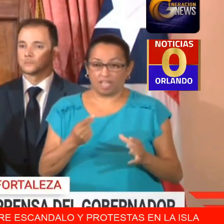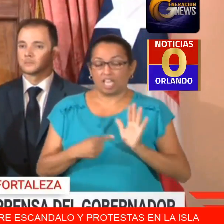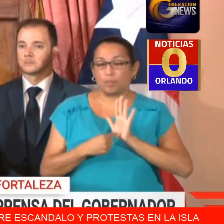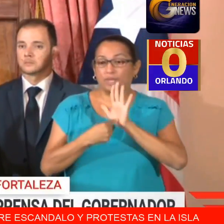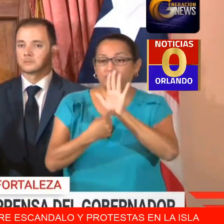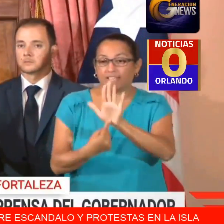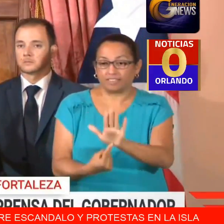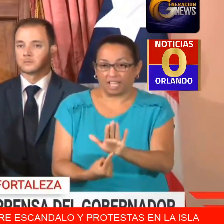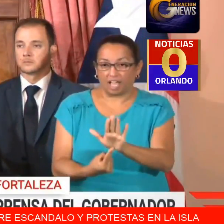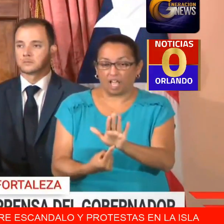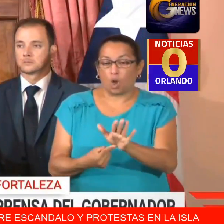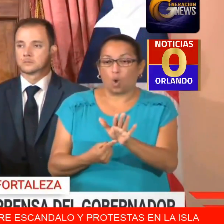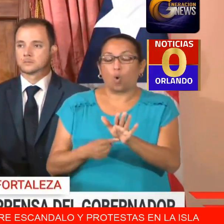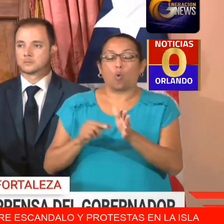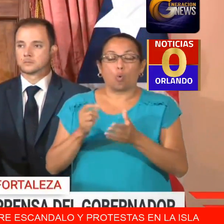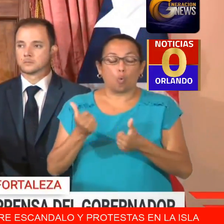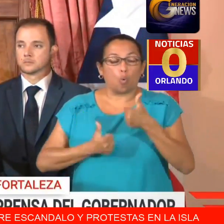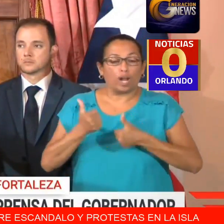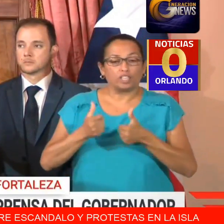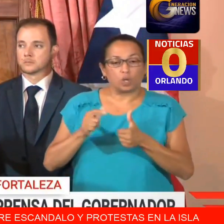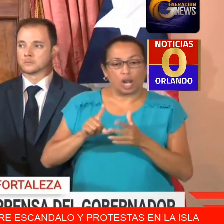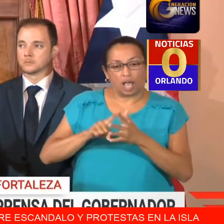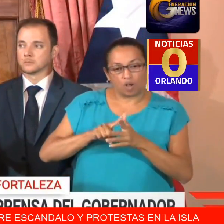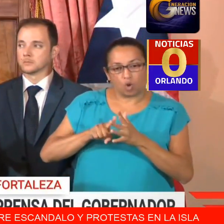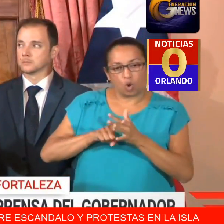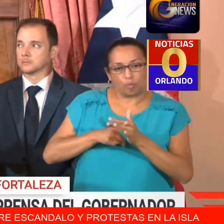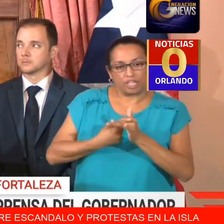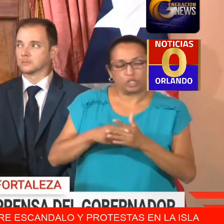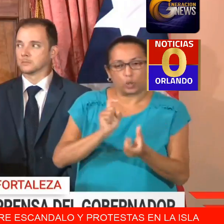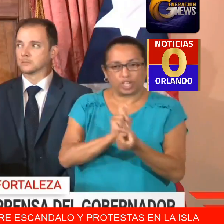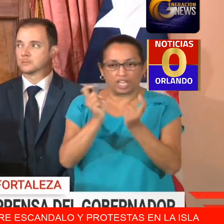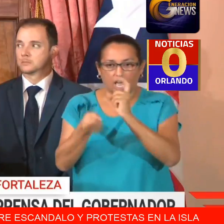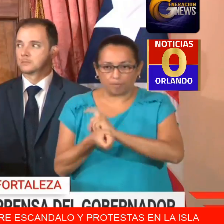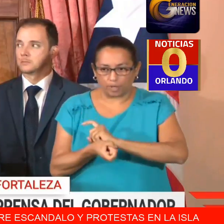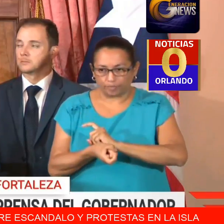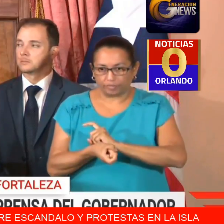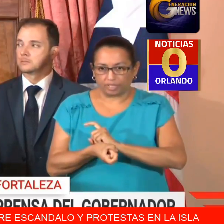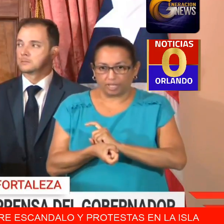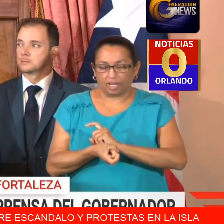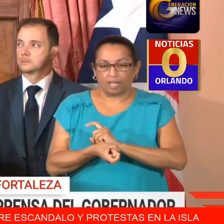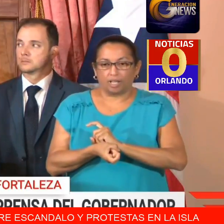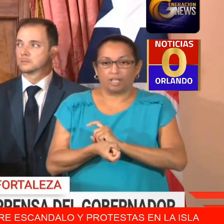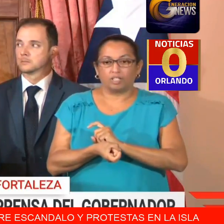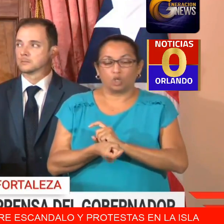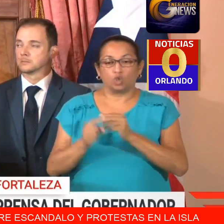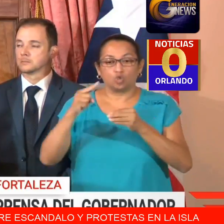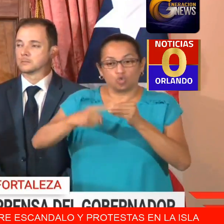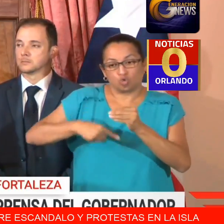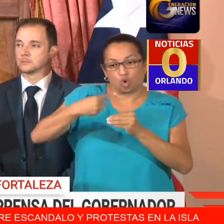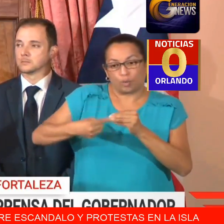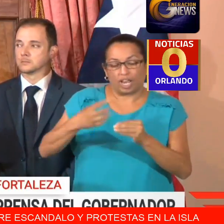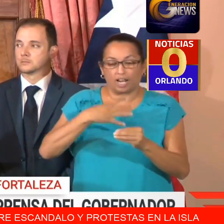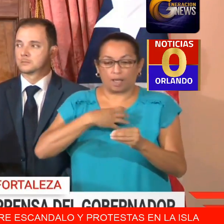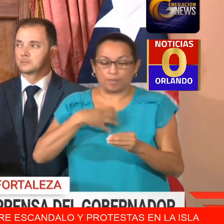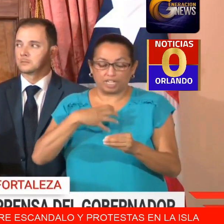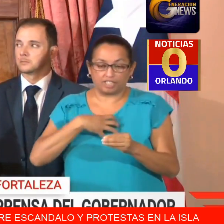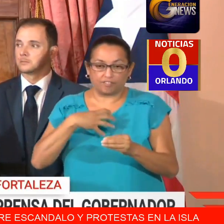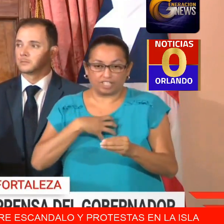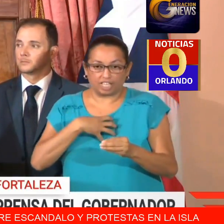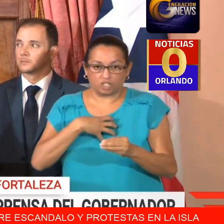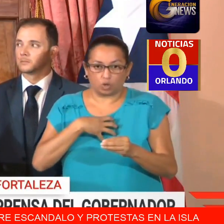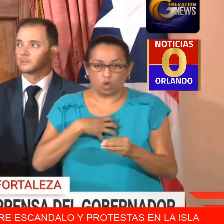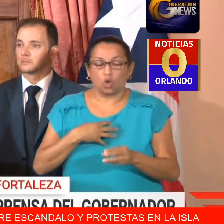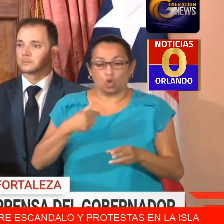ha mencionado y muchos otros. Hay muchos elementos de juicio que conlleva ello y toma tiempo. Bajo